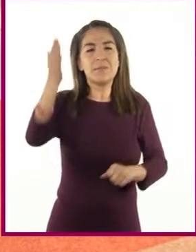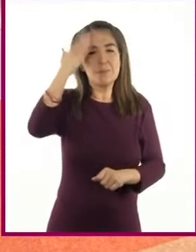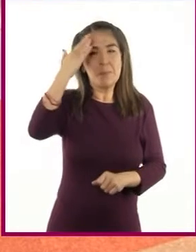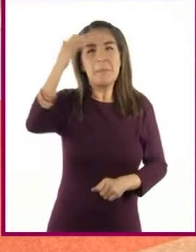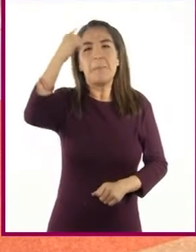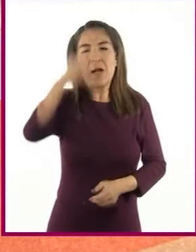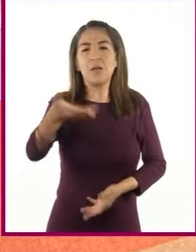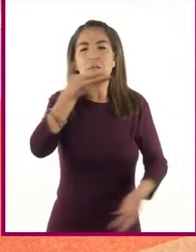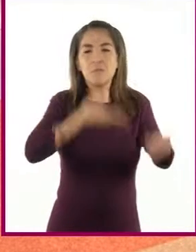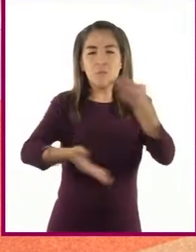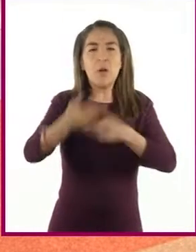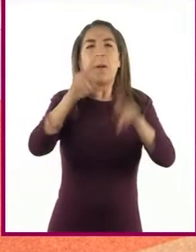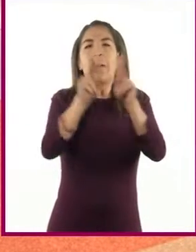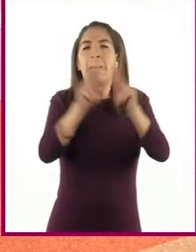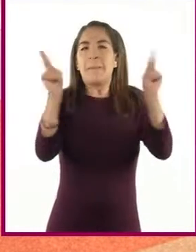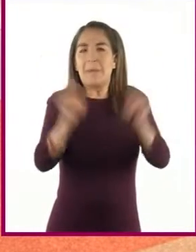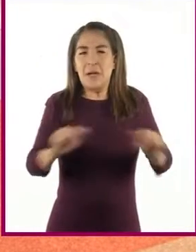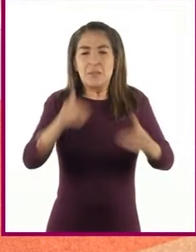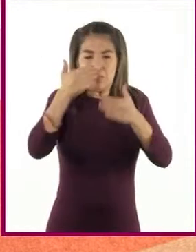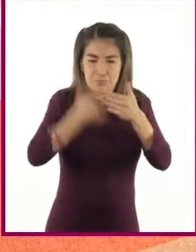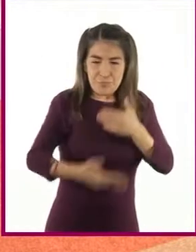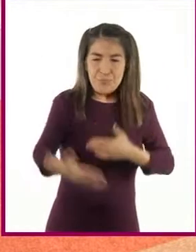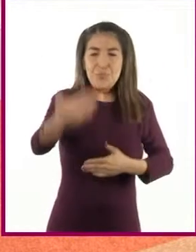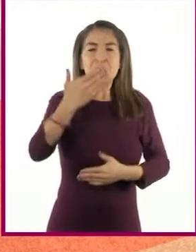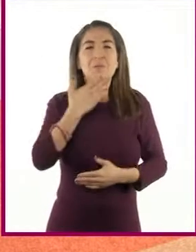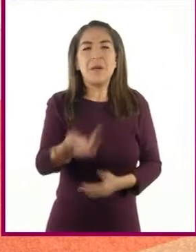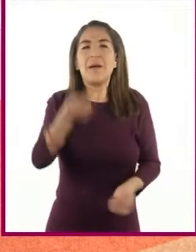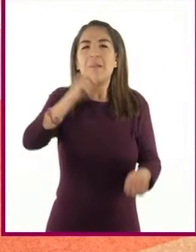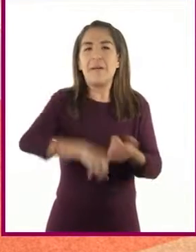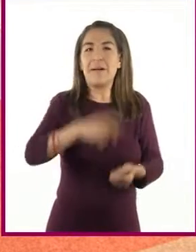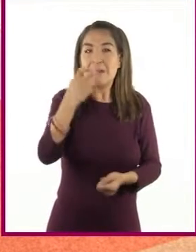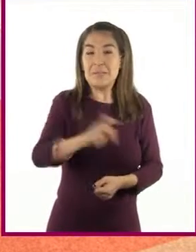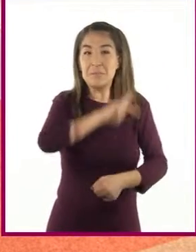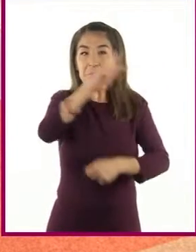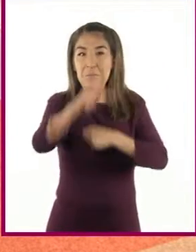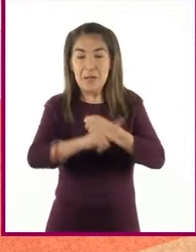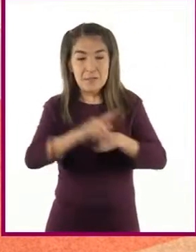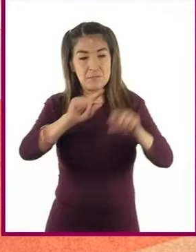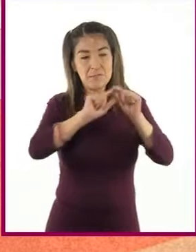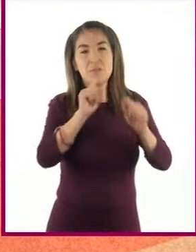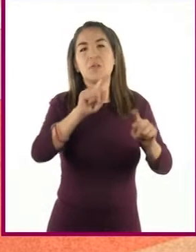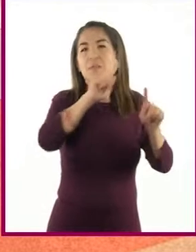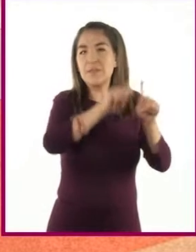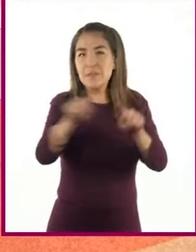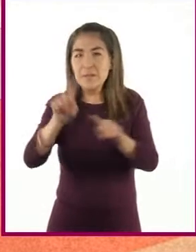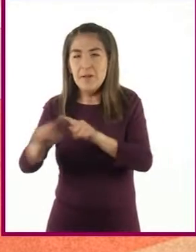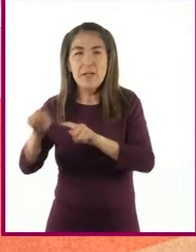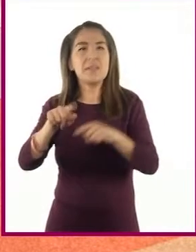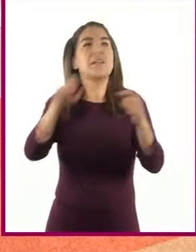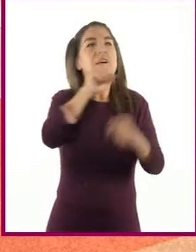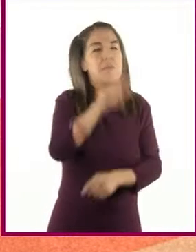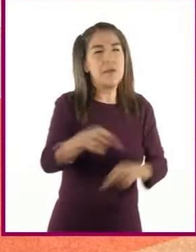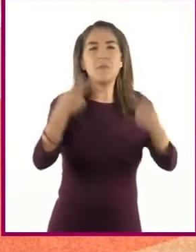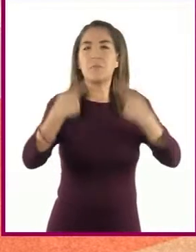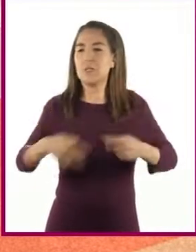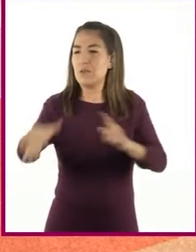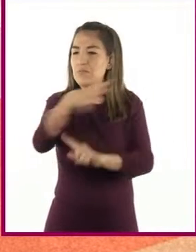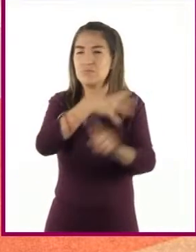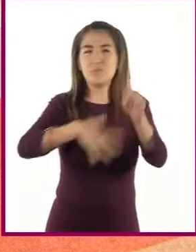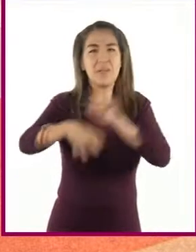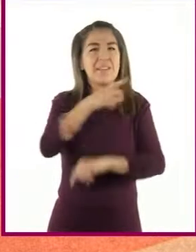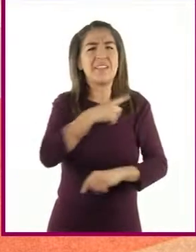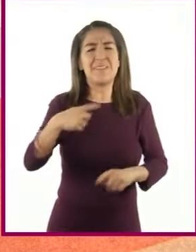la convivencia pacífica y próspera dentro de los países y entre las personas. Es también un principio